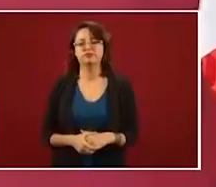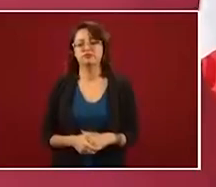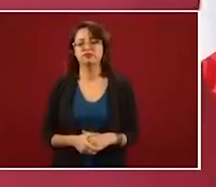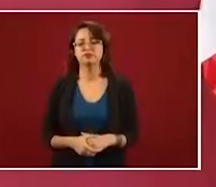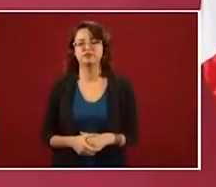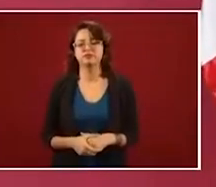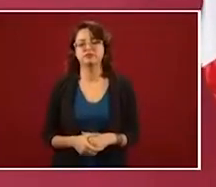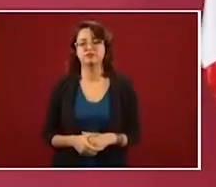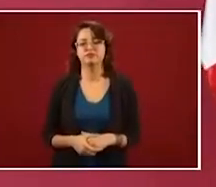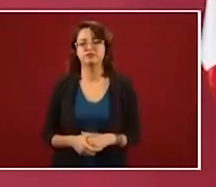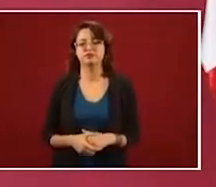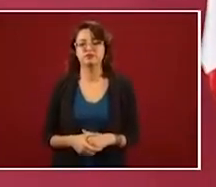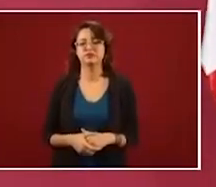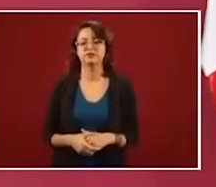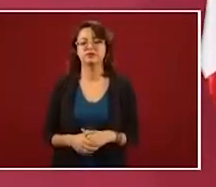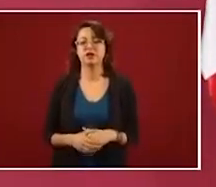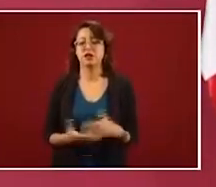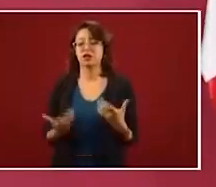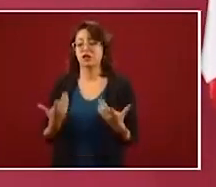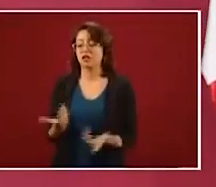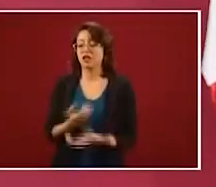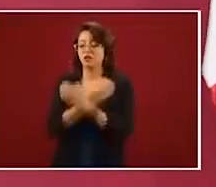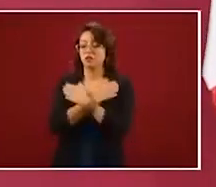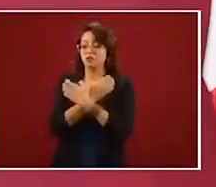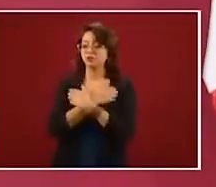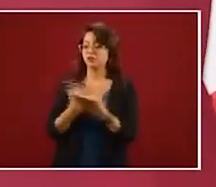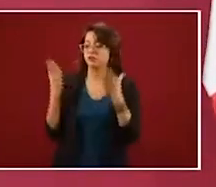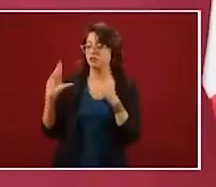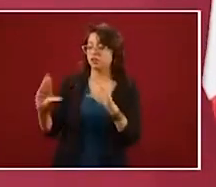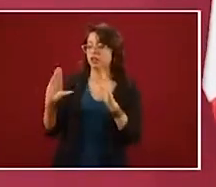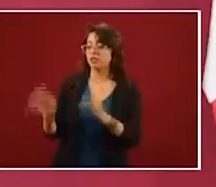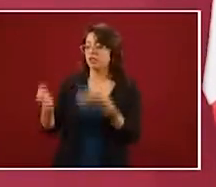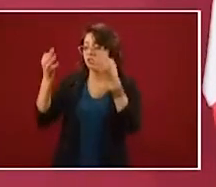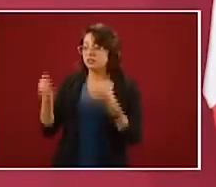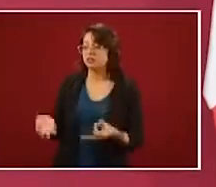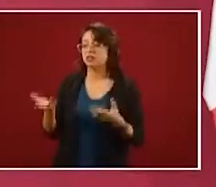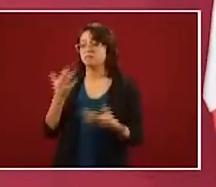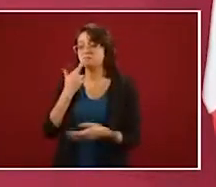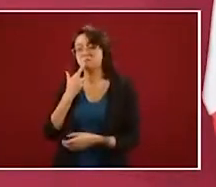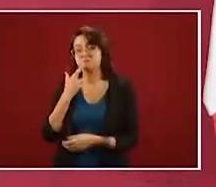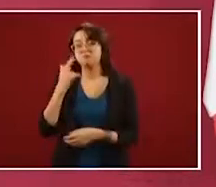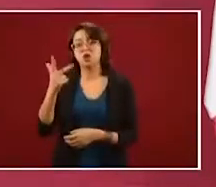mejorar la calidad de la enseñanza y no importaba la cobertura.